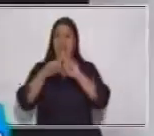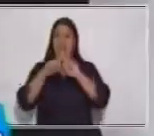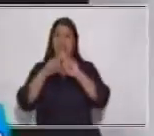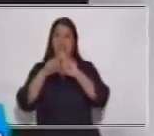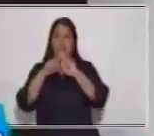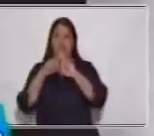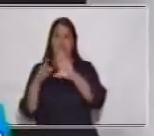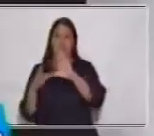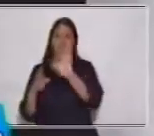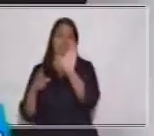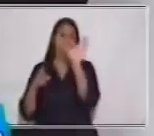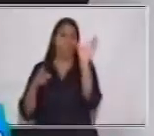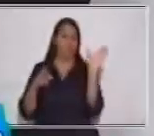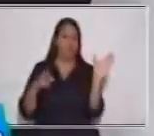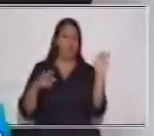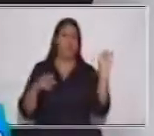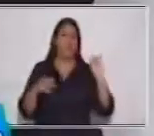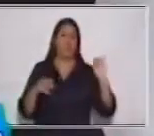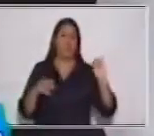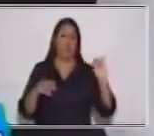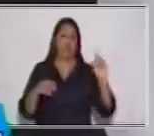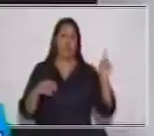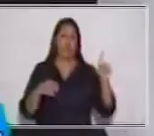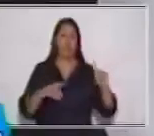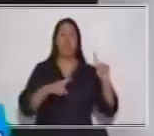lado izquierdo, que es X medios